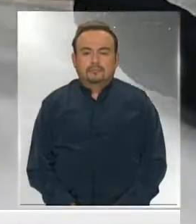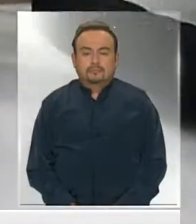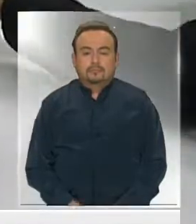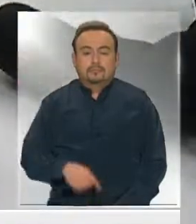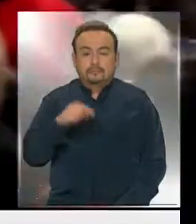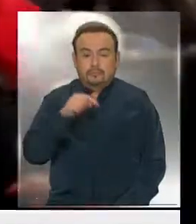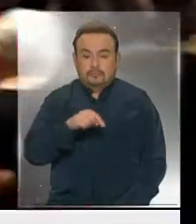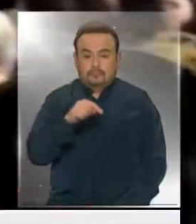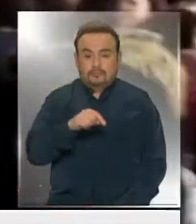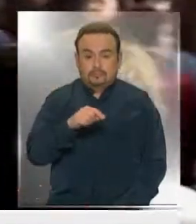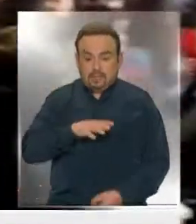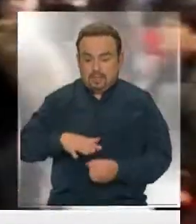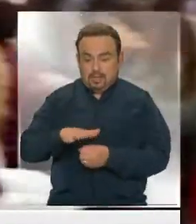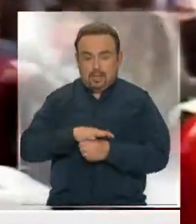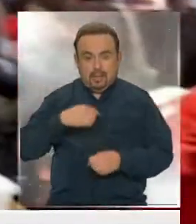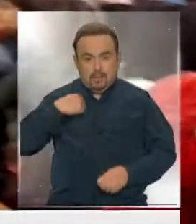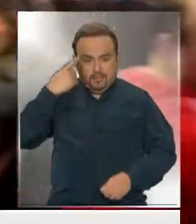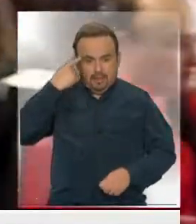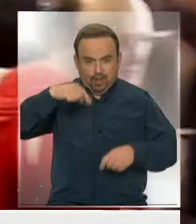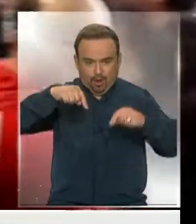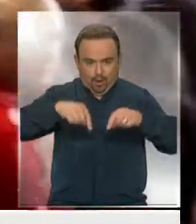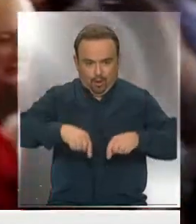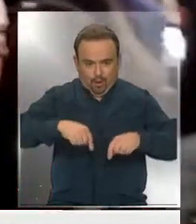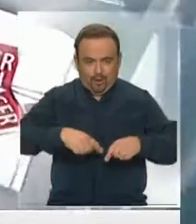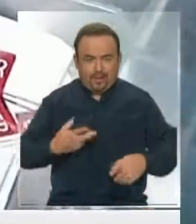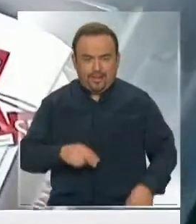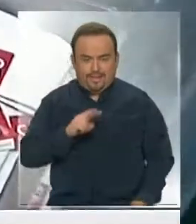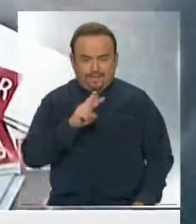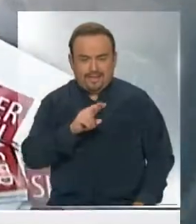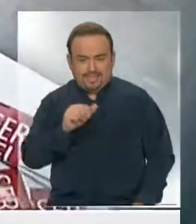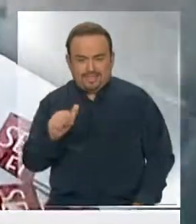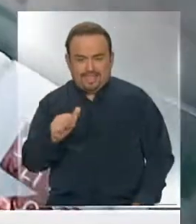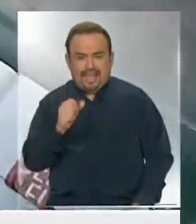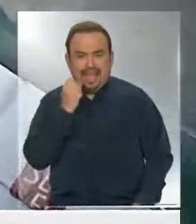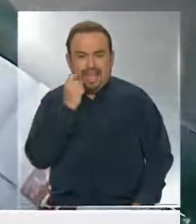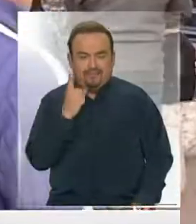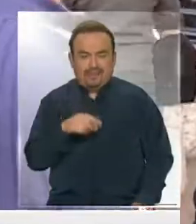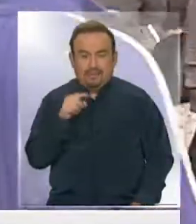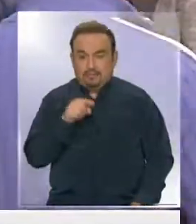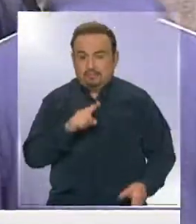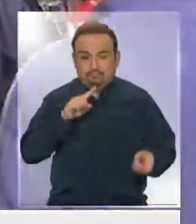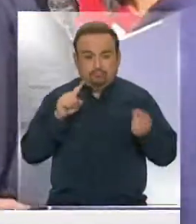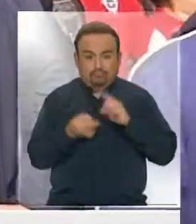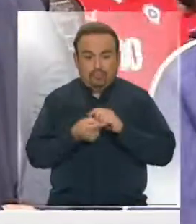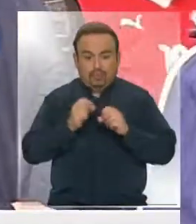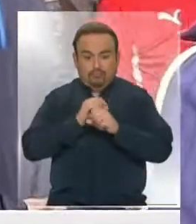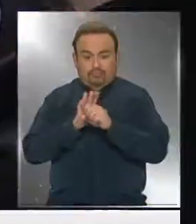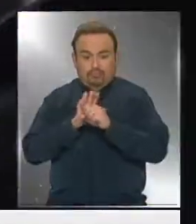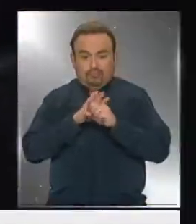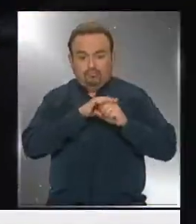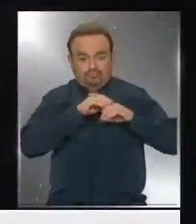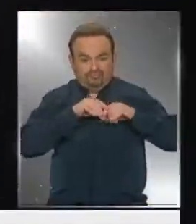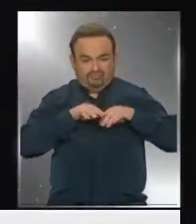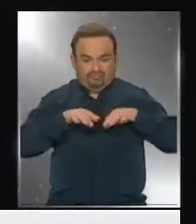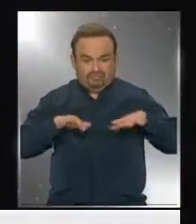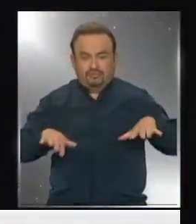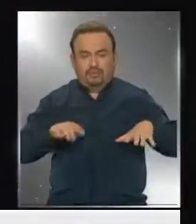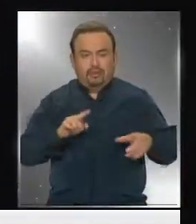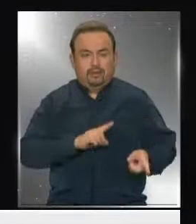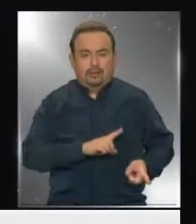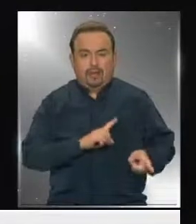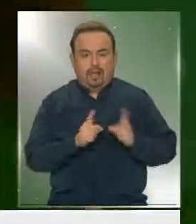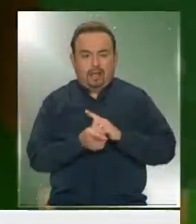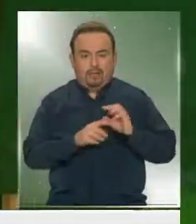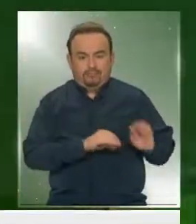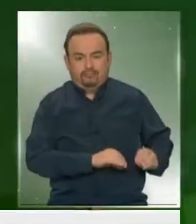Era el ambiente que se esperaba vivir en nuestro país este 26 de abril. Todo cambió cuando el coronavirus se instaló en Chile.